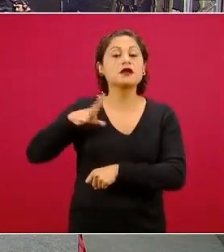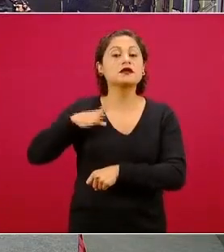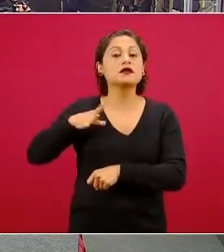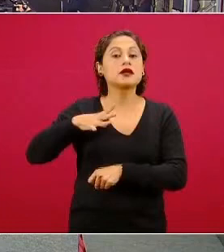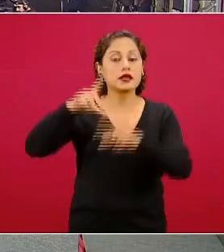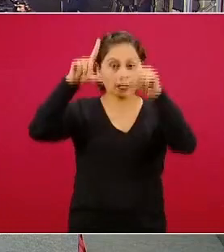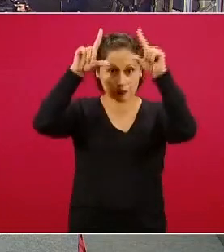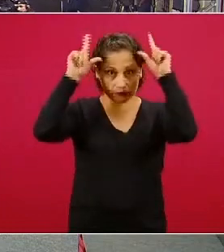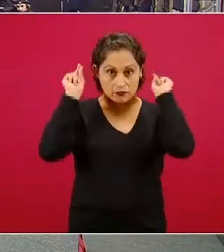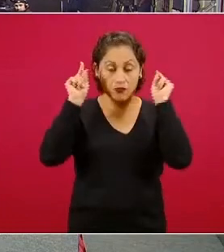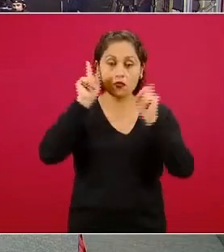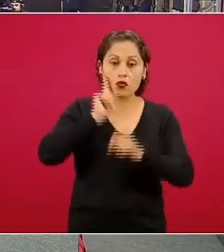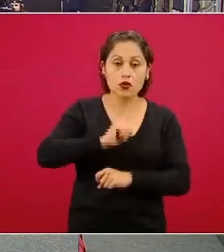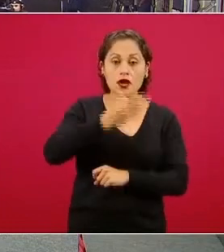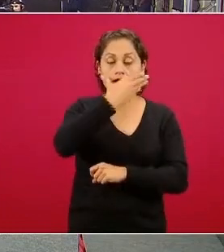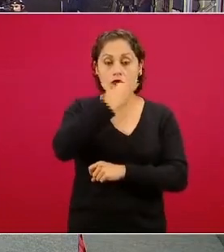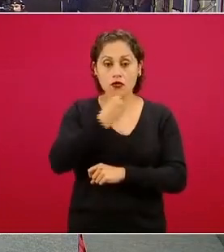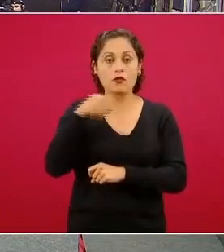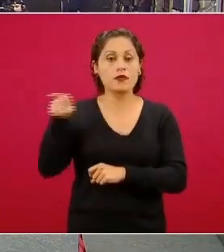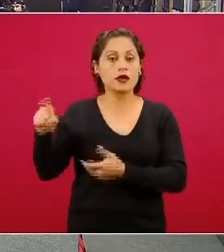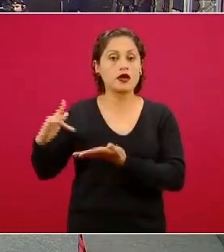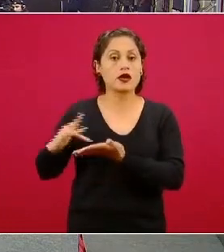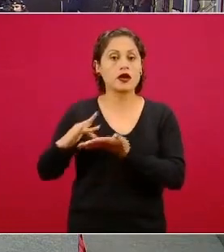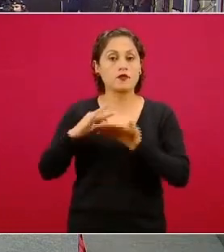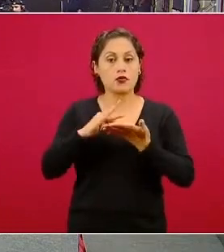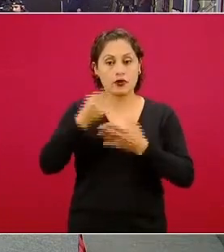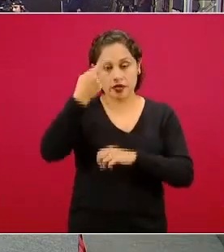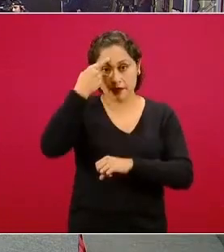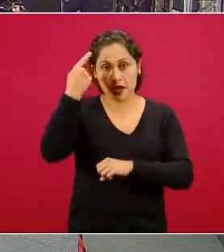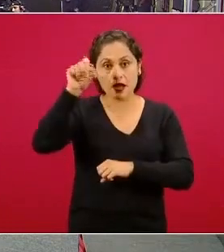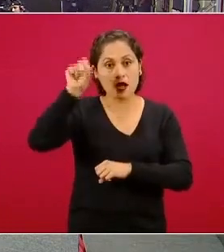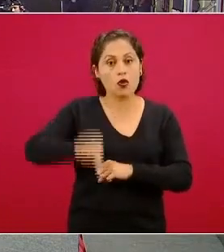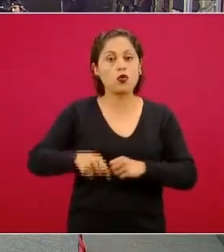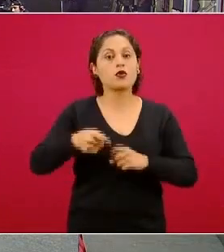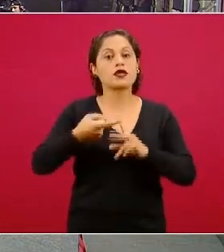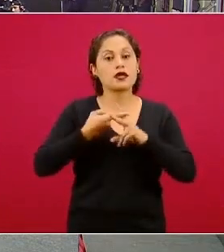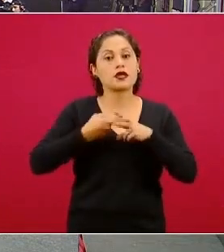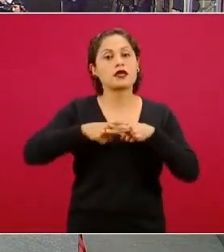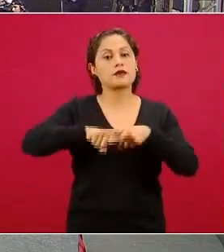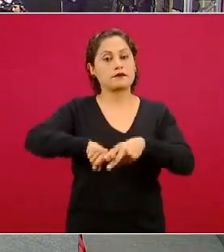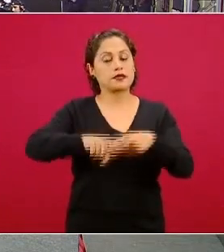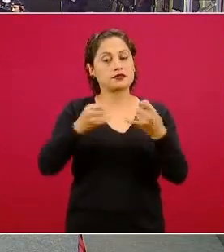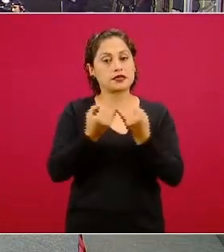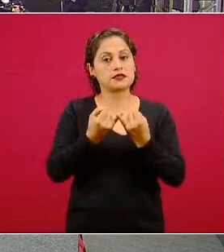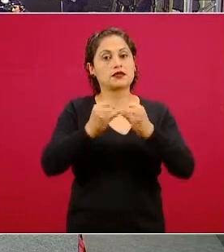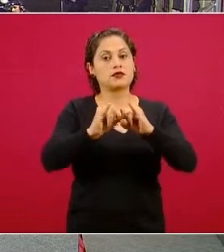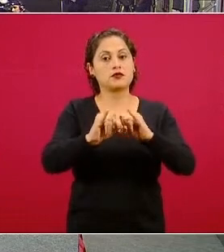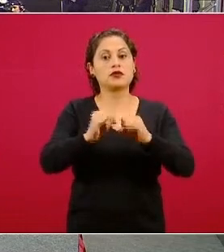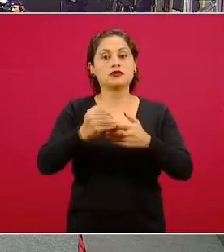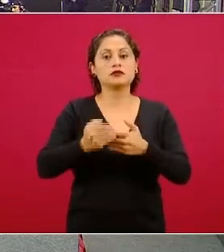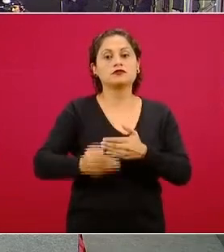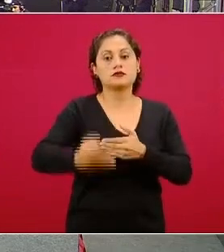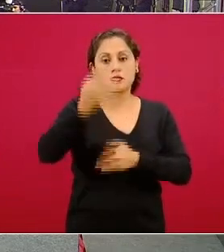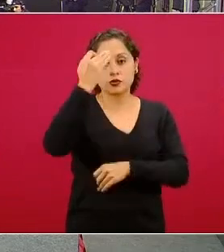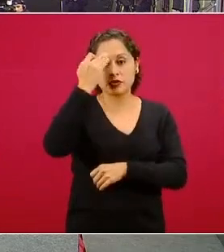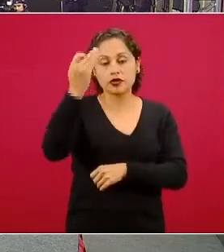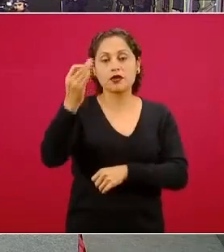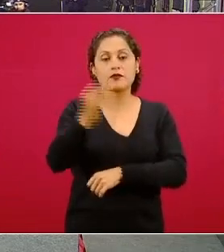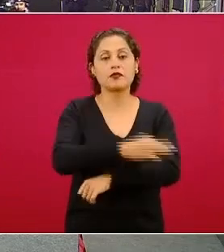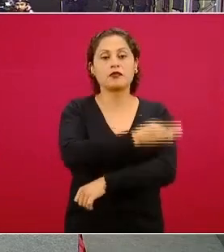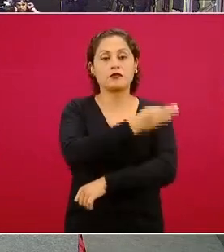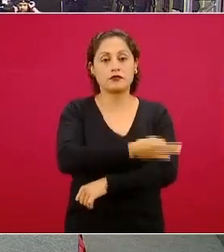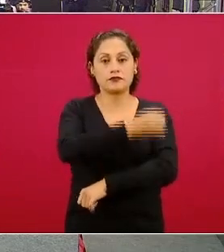enfermeros que nos hacen favor de apoyarnos para este arranque. Ellas y él son trabajadores de los